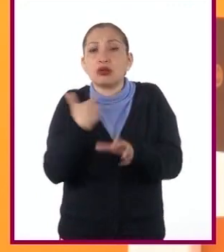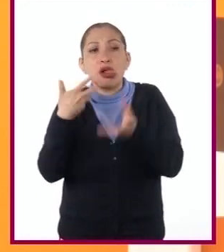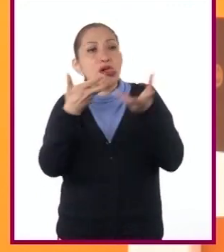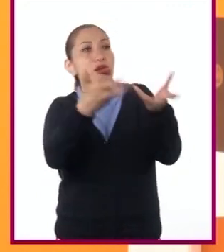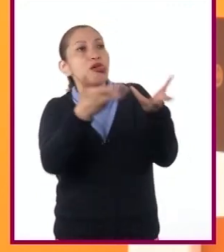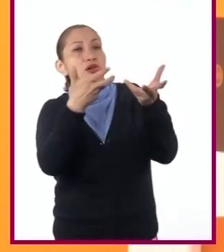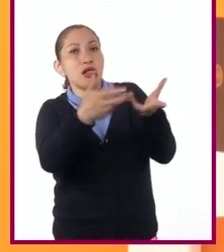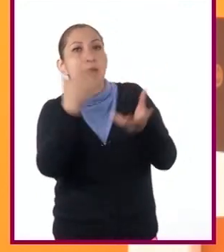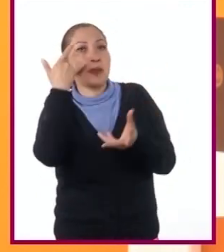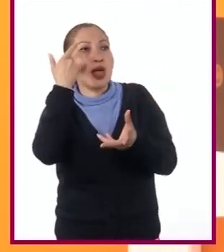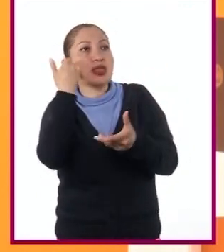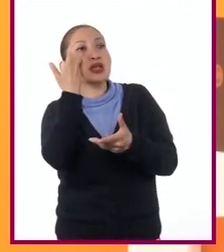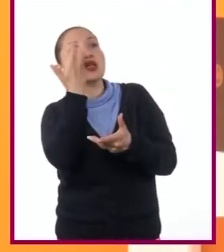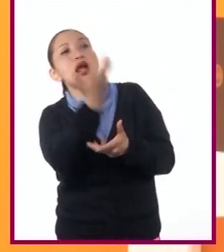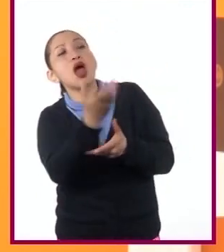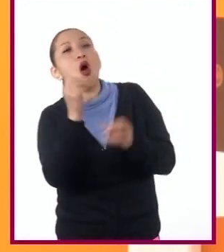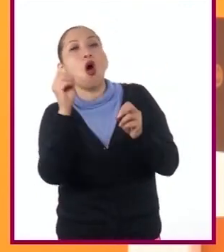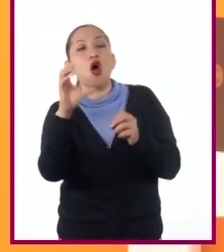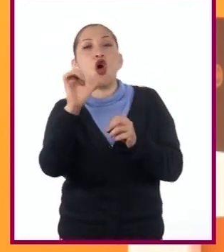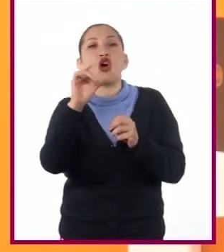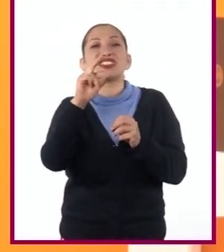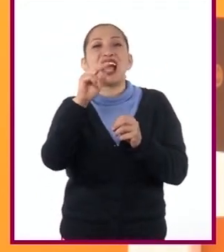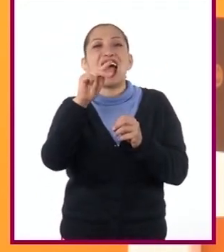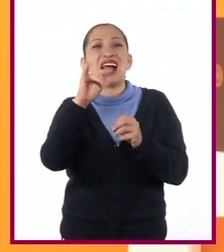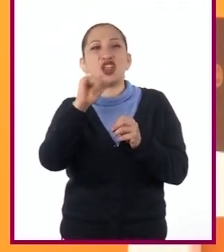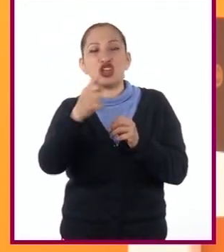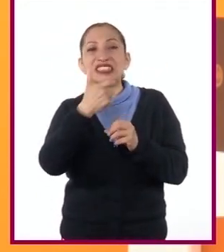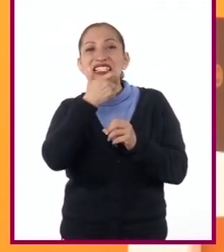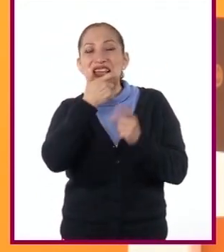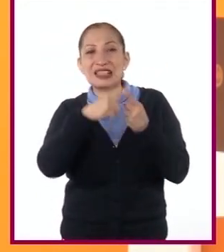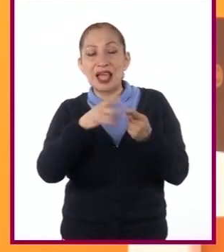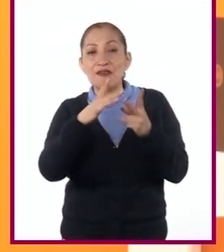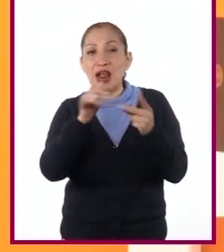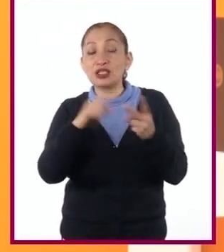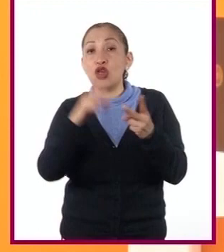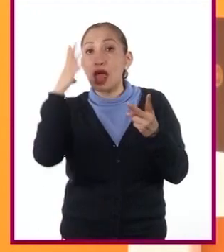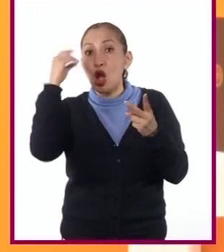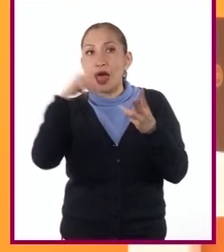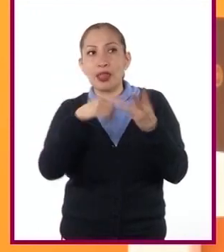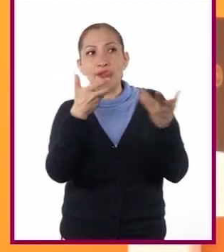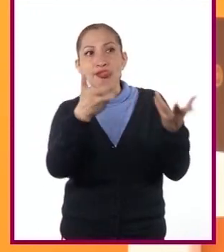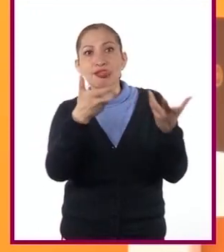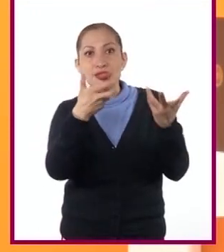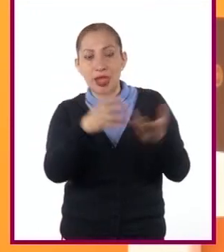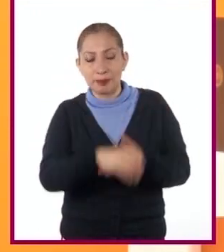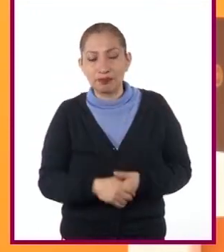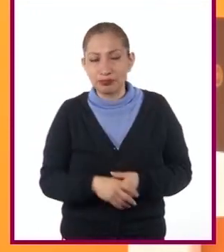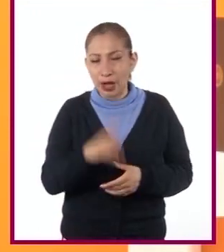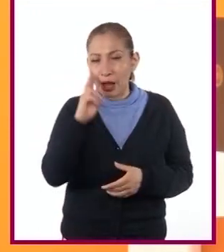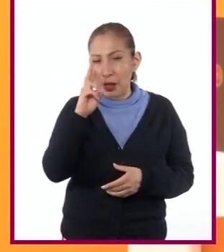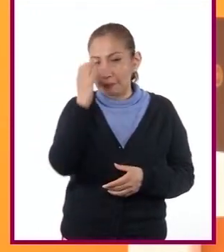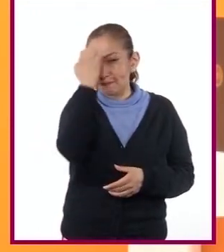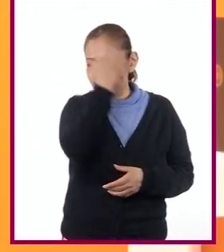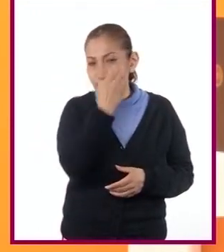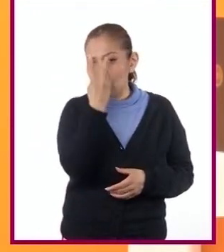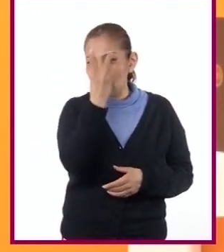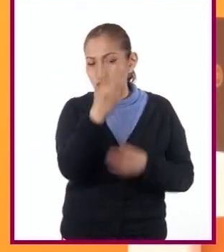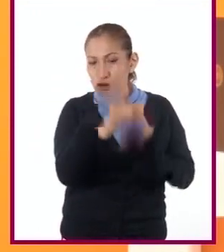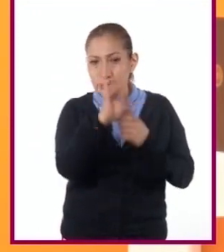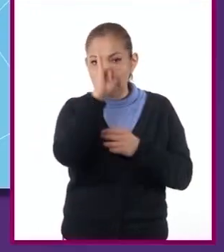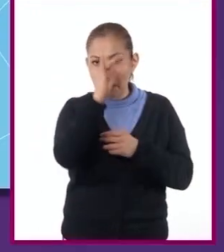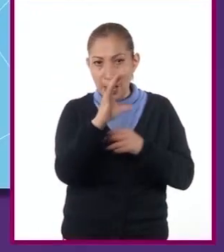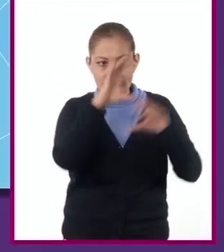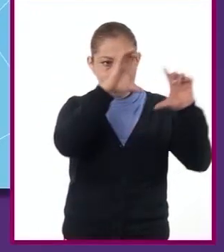por los piratas o corsarios ingleses, franceses y holandeses. Vamos a analizar 2